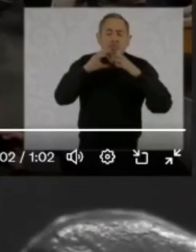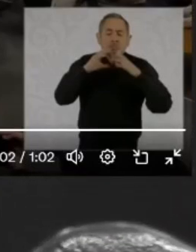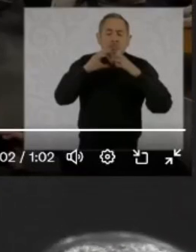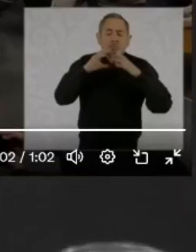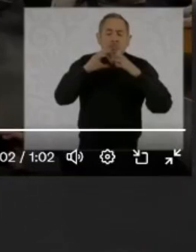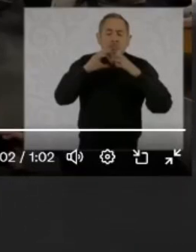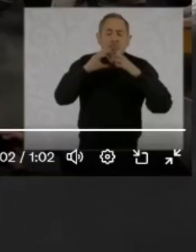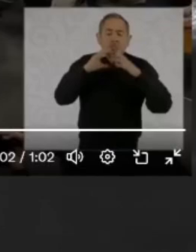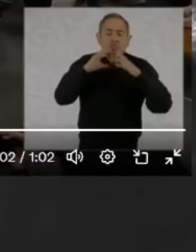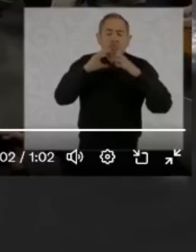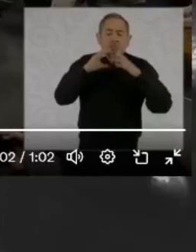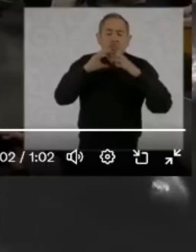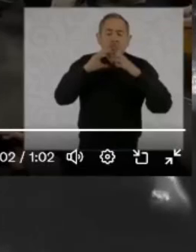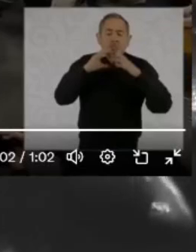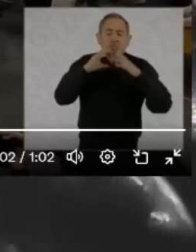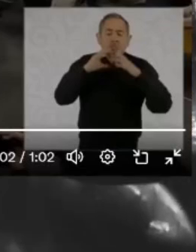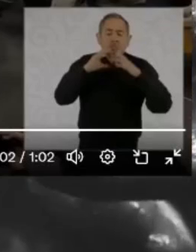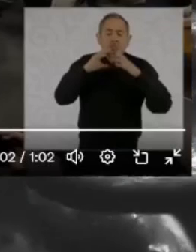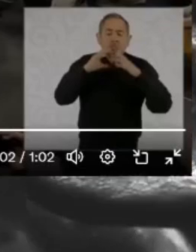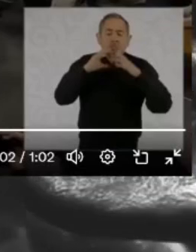trabajando mucho tiempo